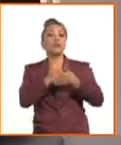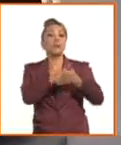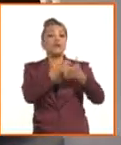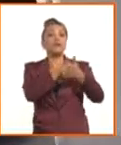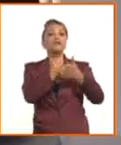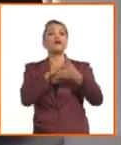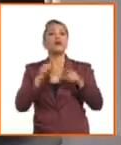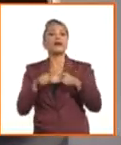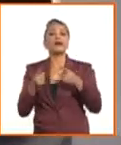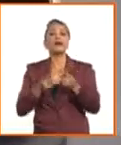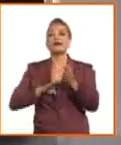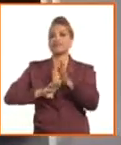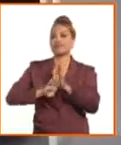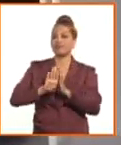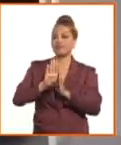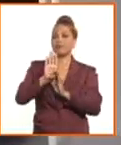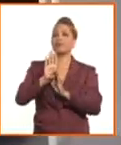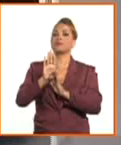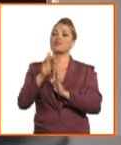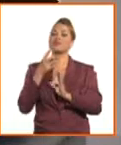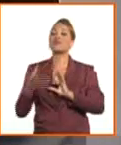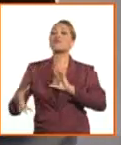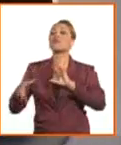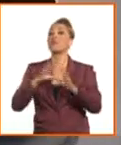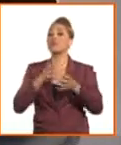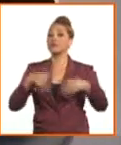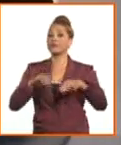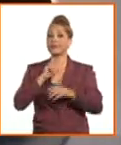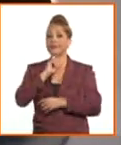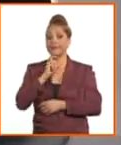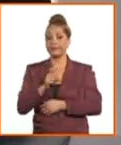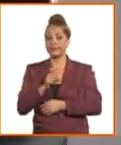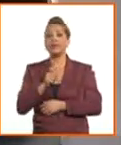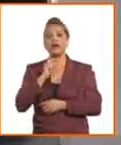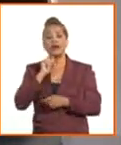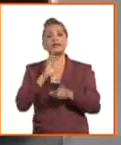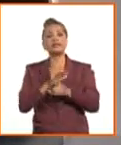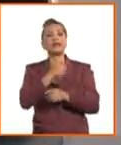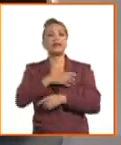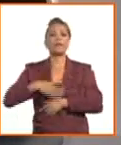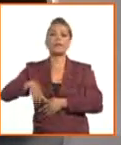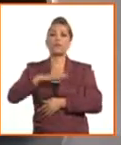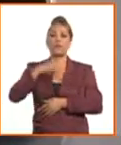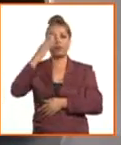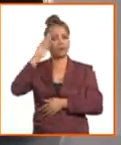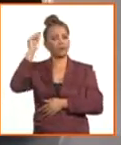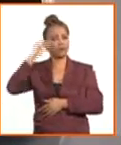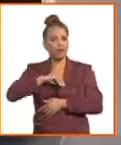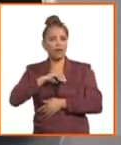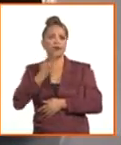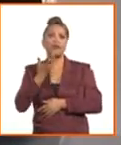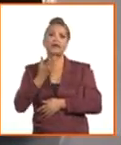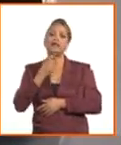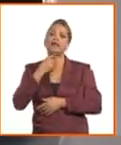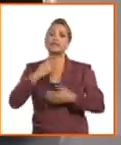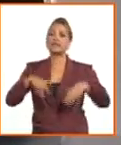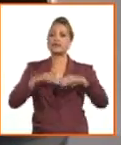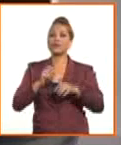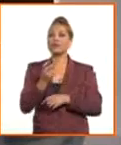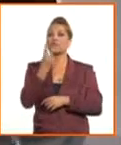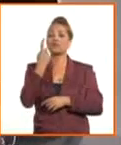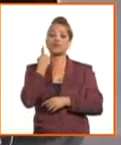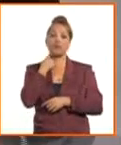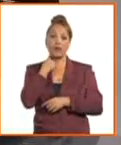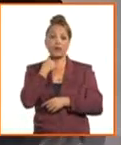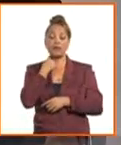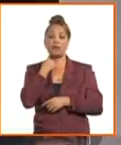a avanzar en el proceso tan complejo que estamos, a partir de, como nuestro pueblo conoce, los impactos que hemos tenido en los últimos 2 años y medio, sobre todo